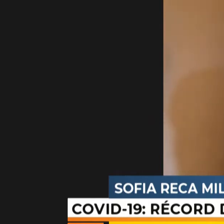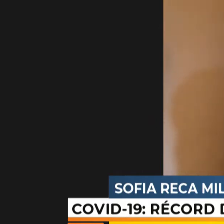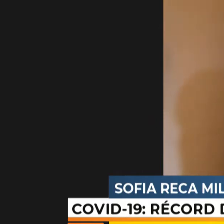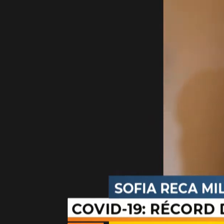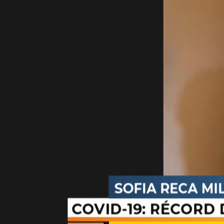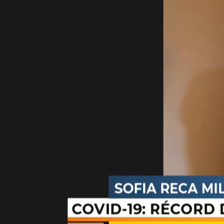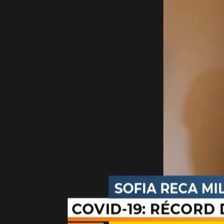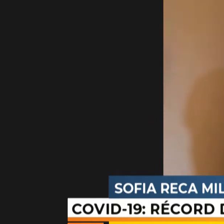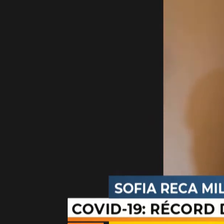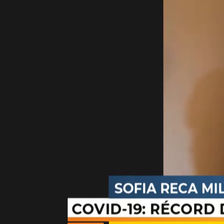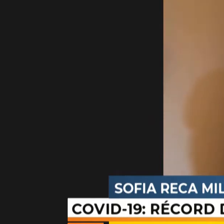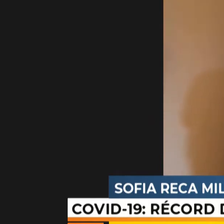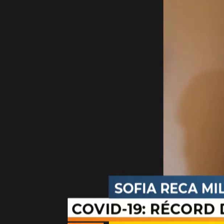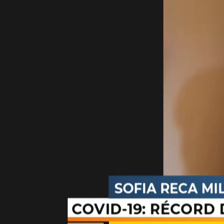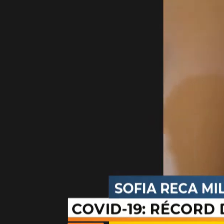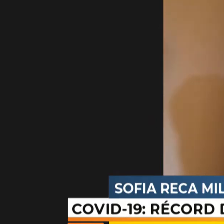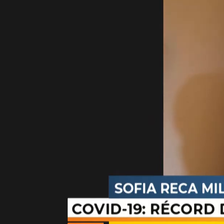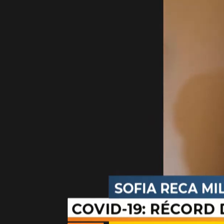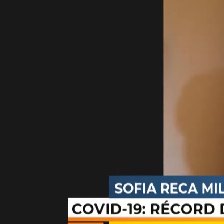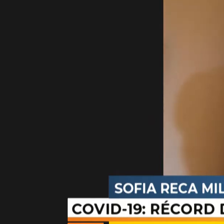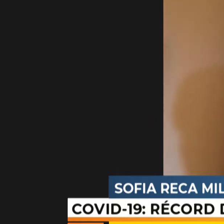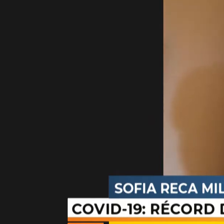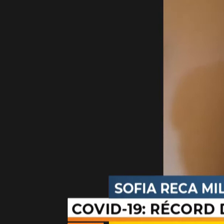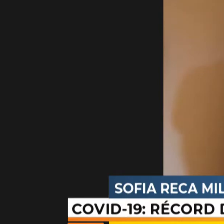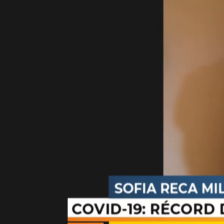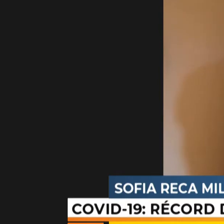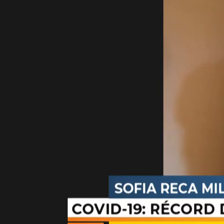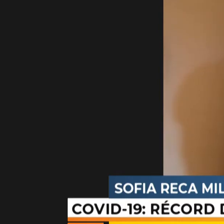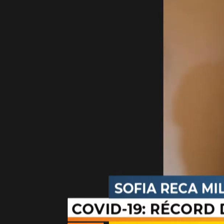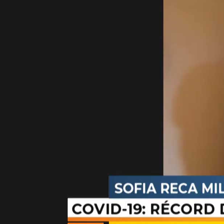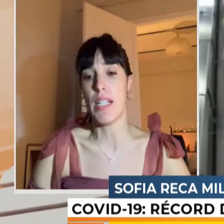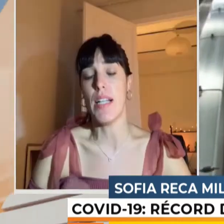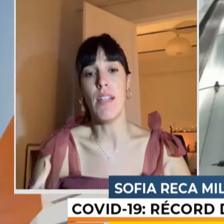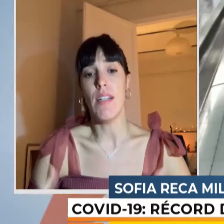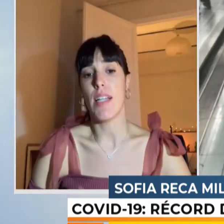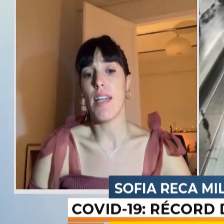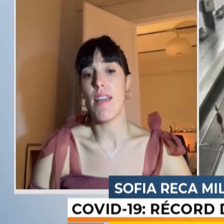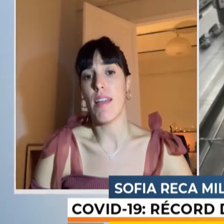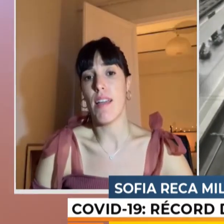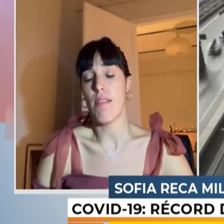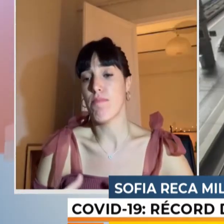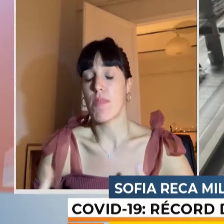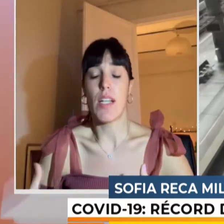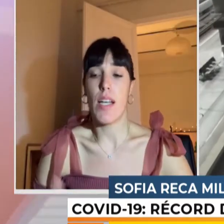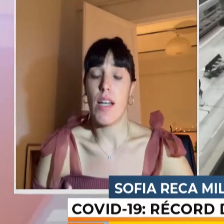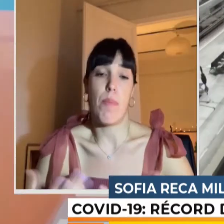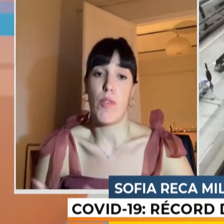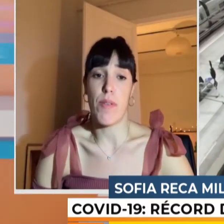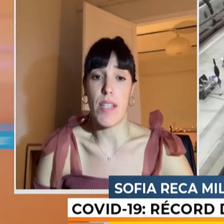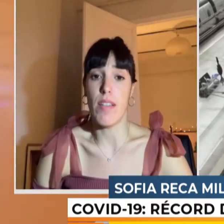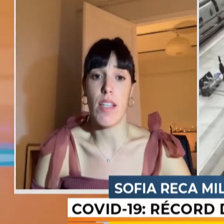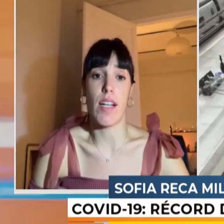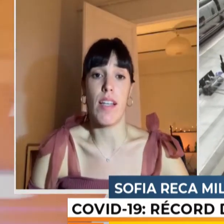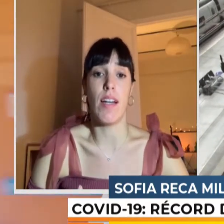montaña, entonces para evitar esta propagación del virus se prevé el confinamiento perimetral que